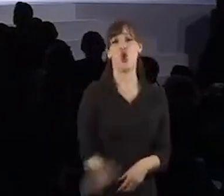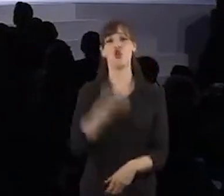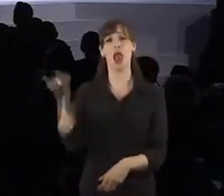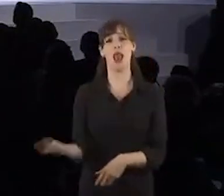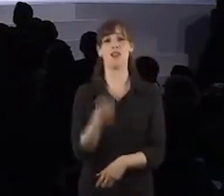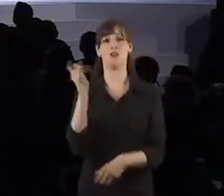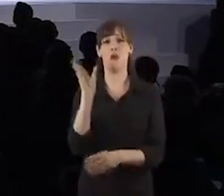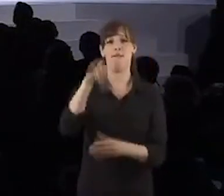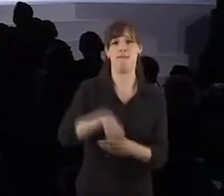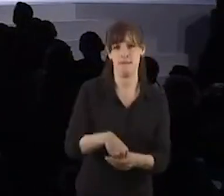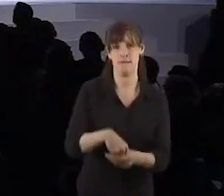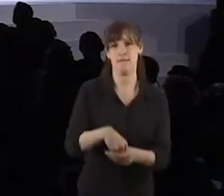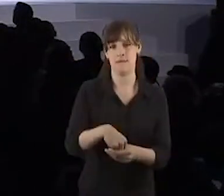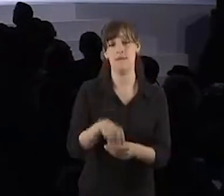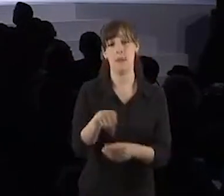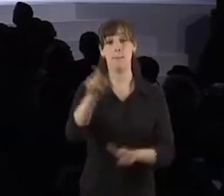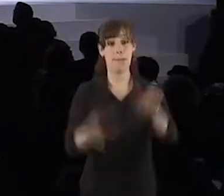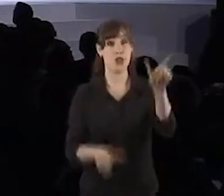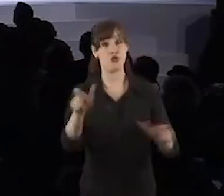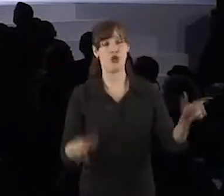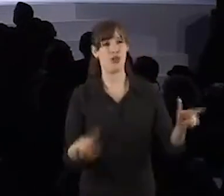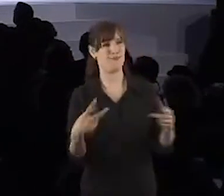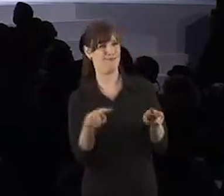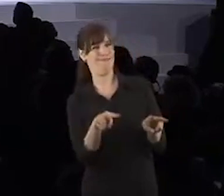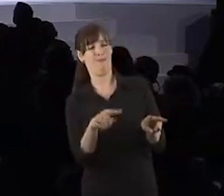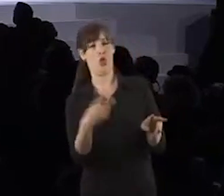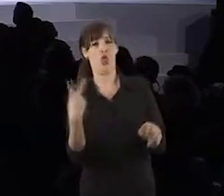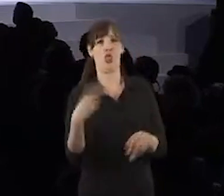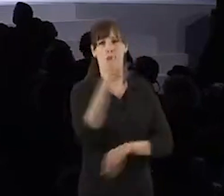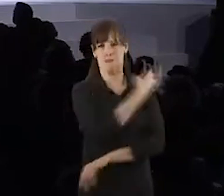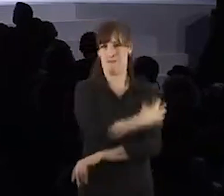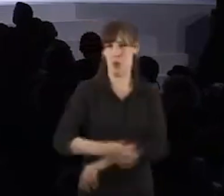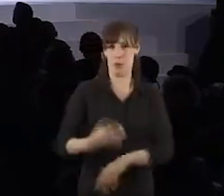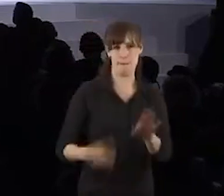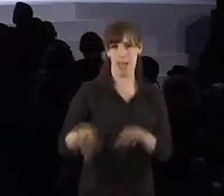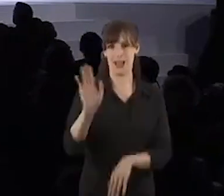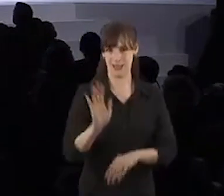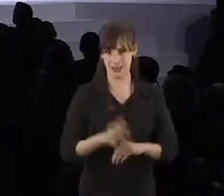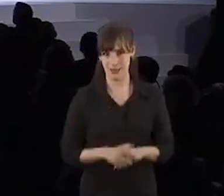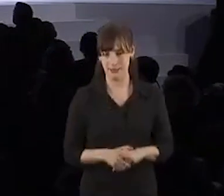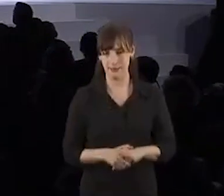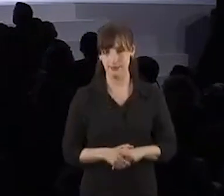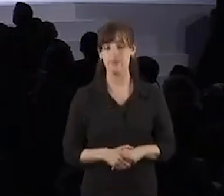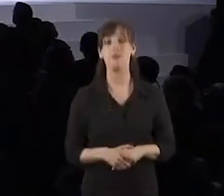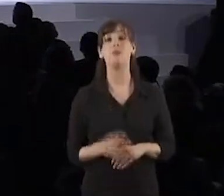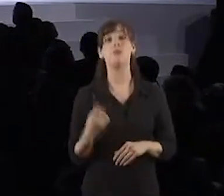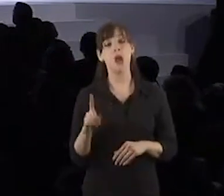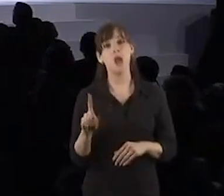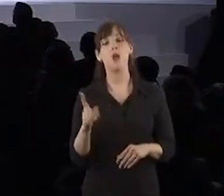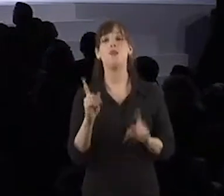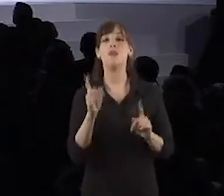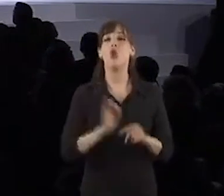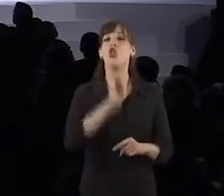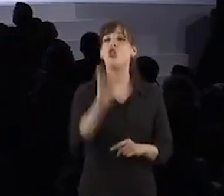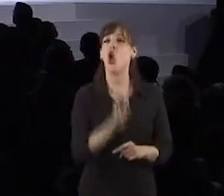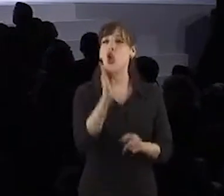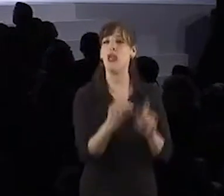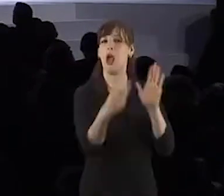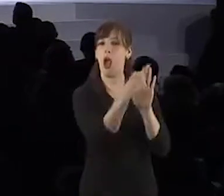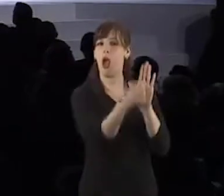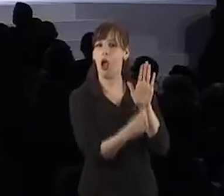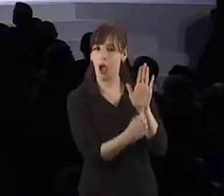condenando a la gente a la pobreza. Sin embargo, frente a la demostración teórica de que la intervención del